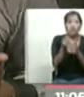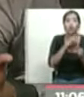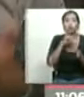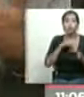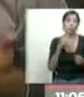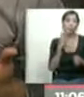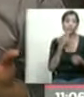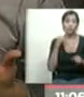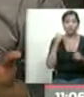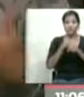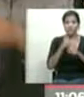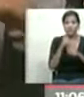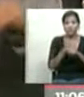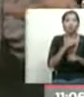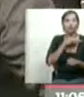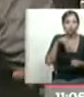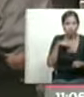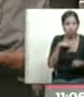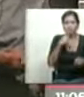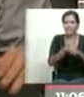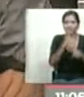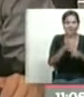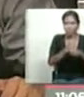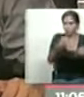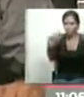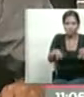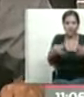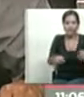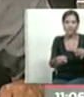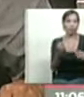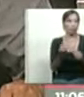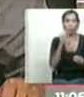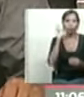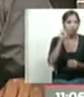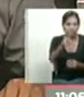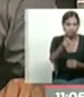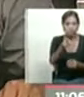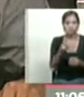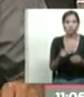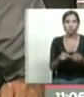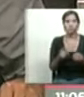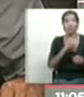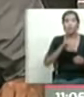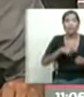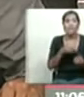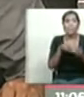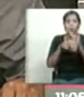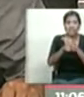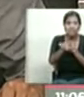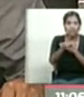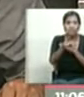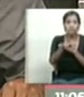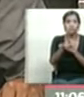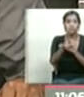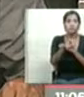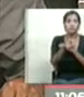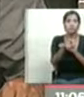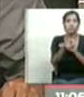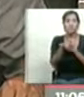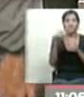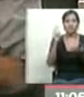ejemplo, trabajadores normales, como usted, no podíamos pasar por un lado,